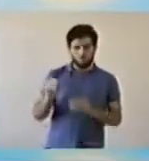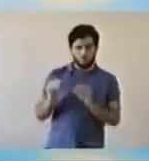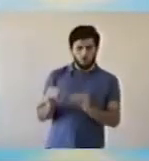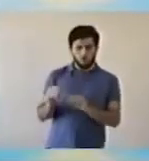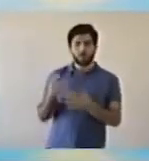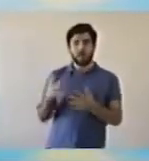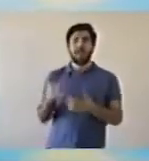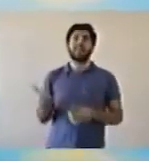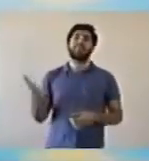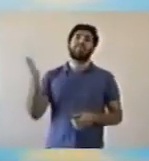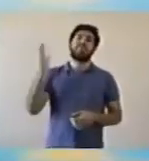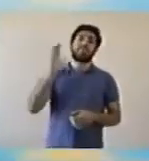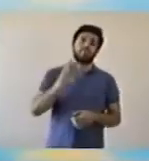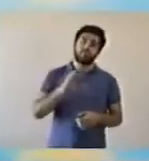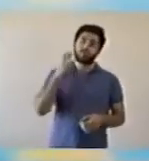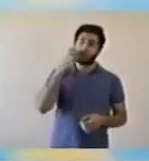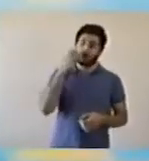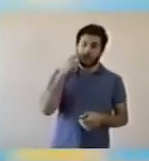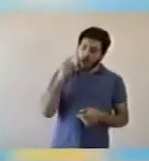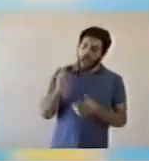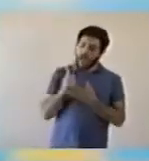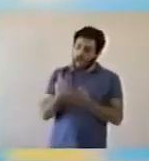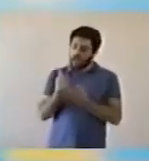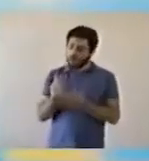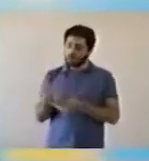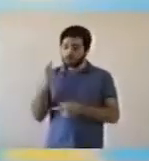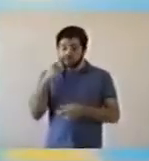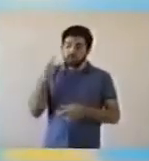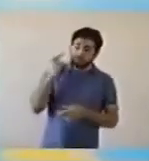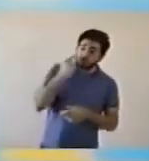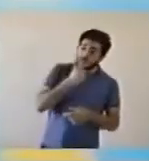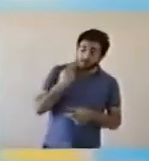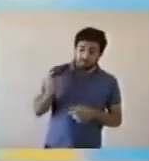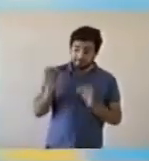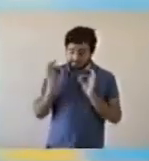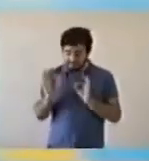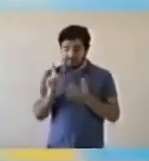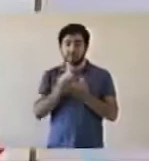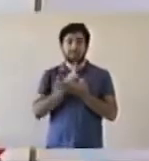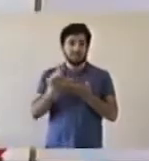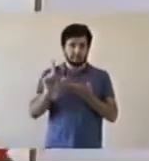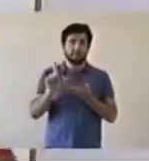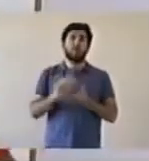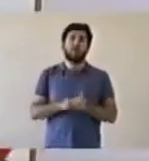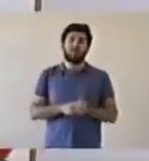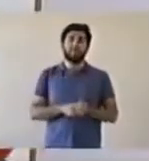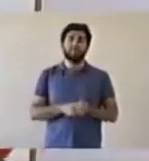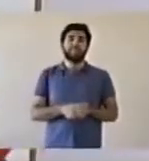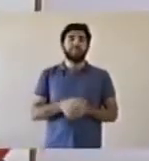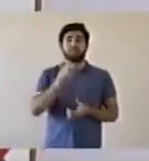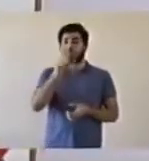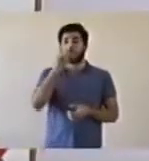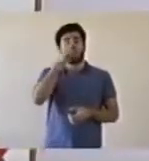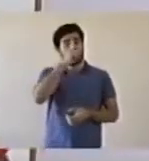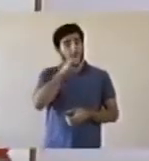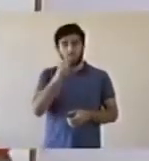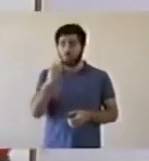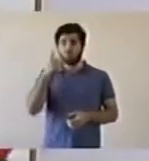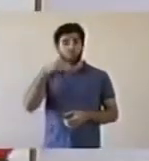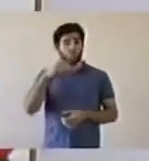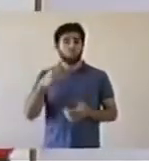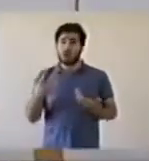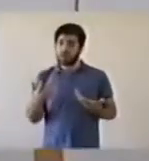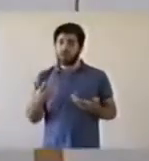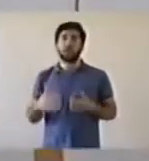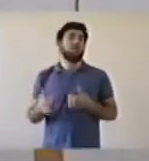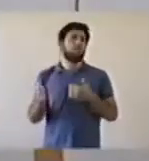solitos y luego los padres realicen un repaso para asegurarnos que la boca quede bien limpia. Si en casa no tienes cepillo